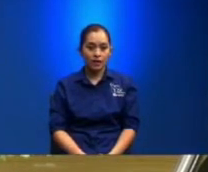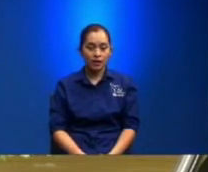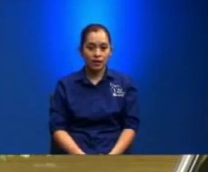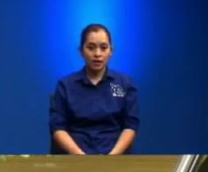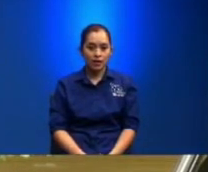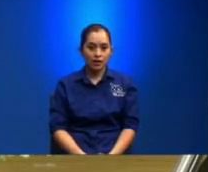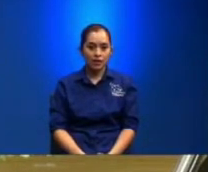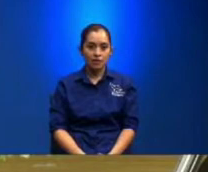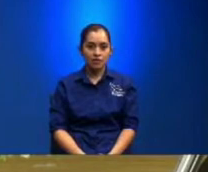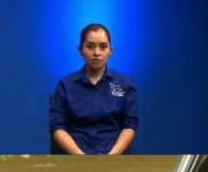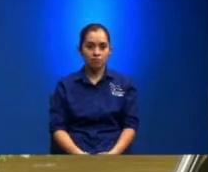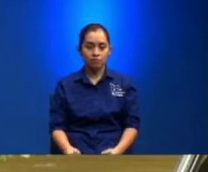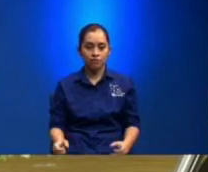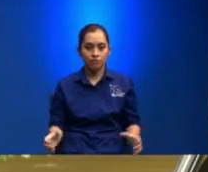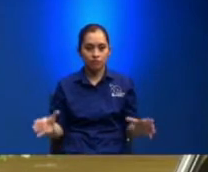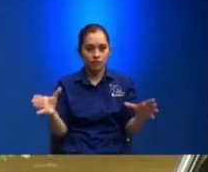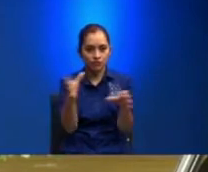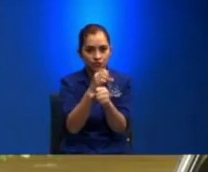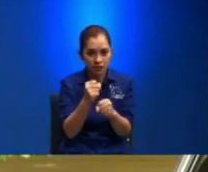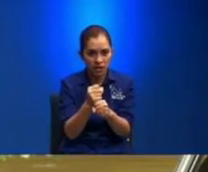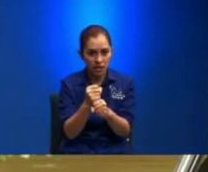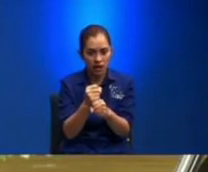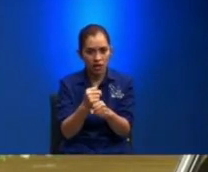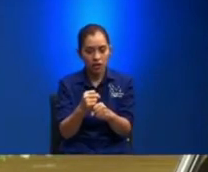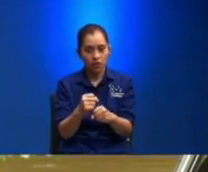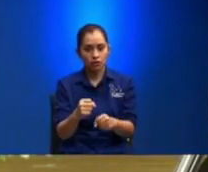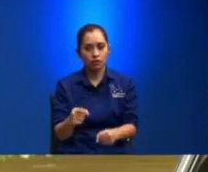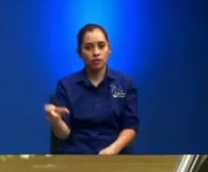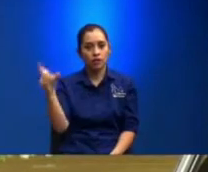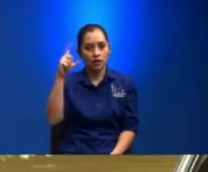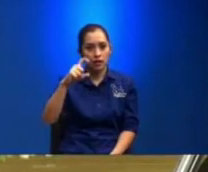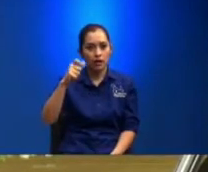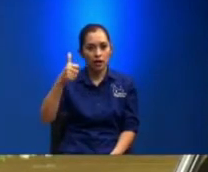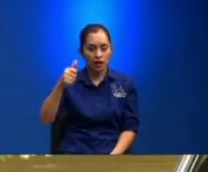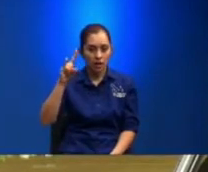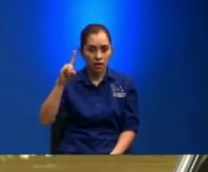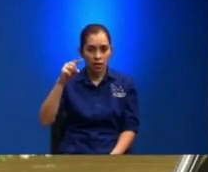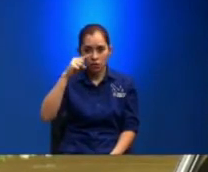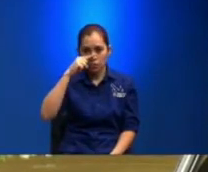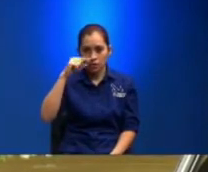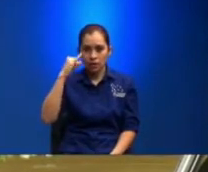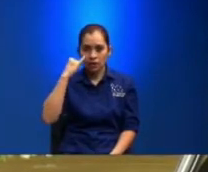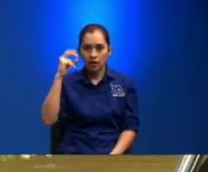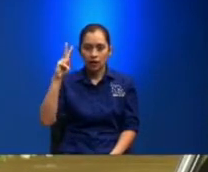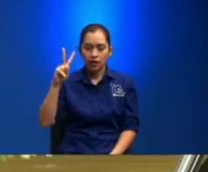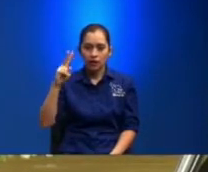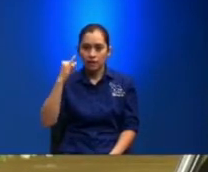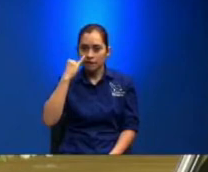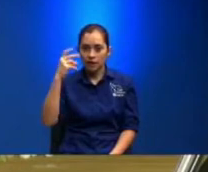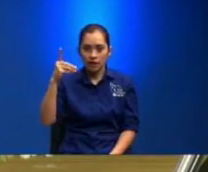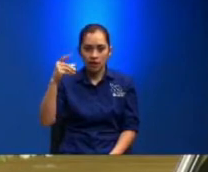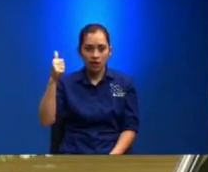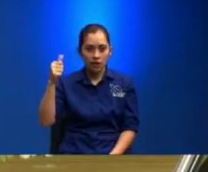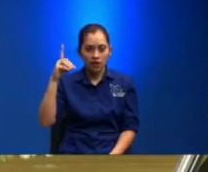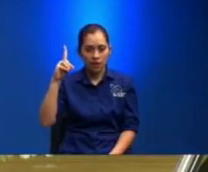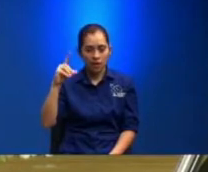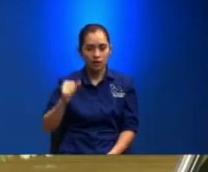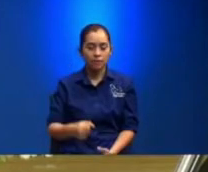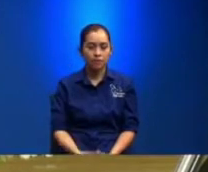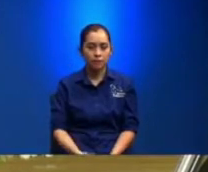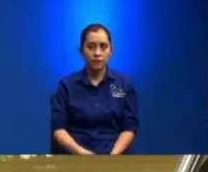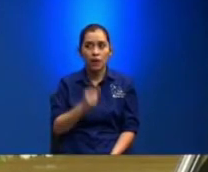pero el bajo y los rescató el fuego en nosotros ya nos rescató del fuego yo sinceramente en